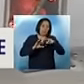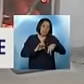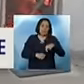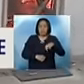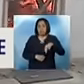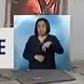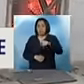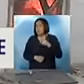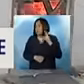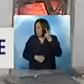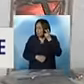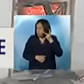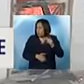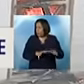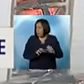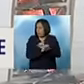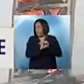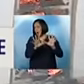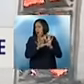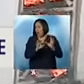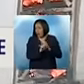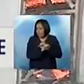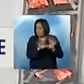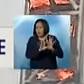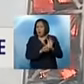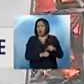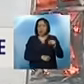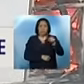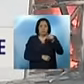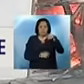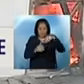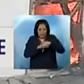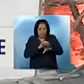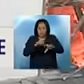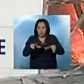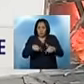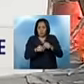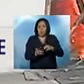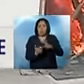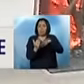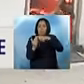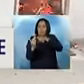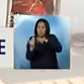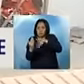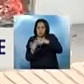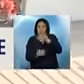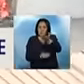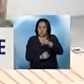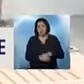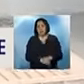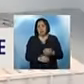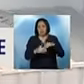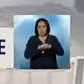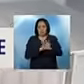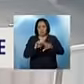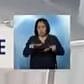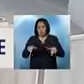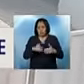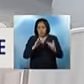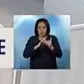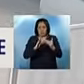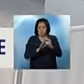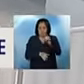algunas detonaciones porque, repetimos, aquí hay pinturas. Hay pinturas en estos momentos dentro de este almacén que